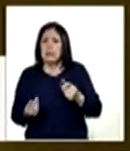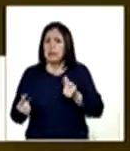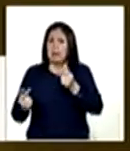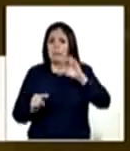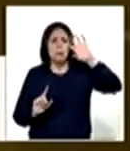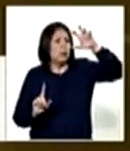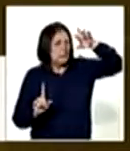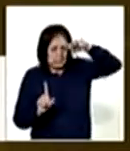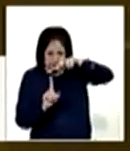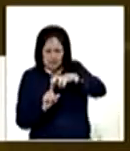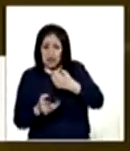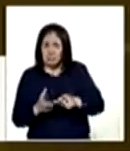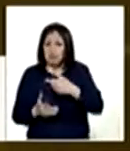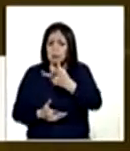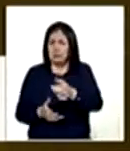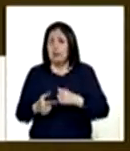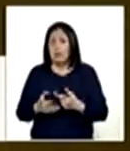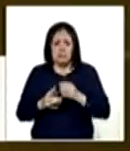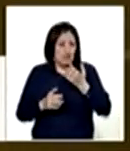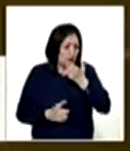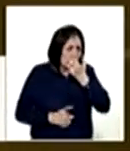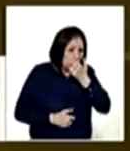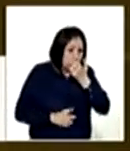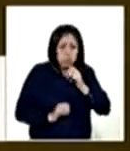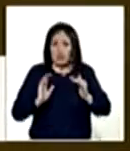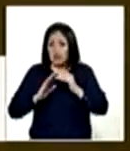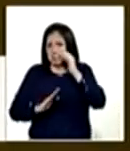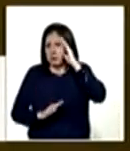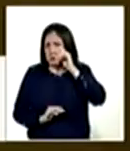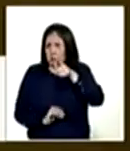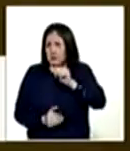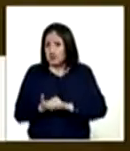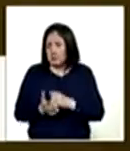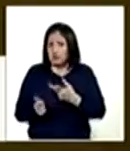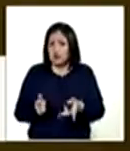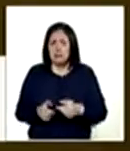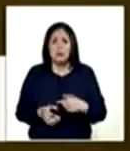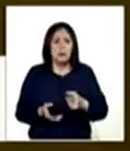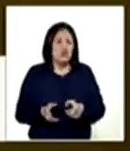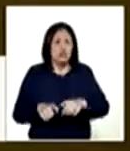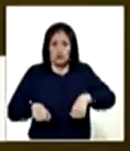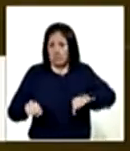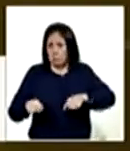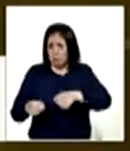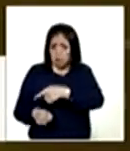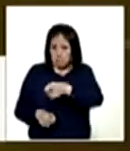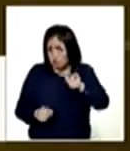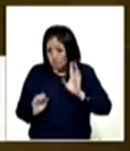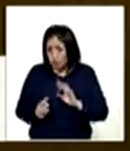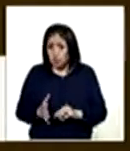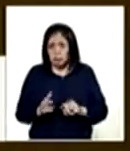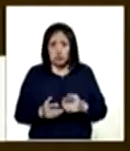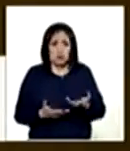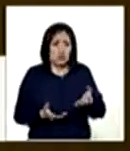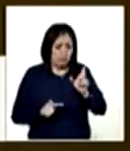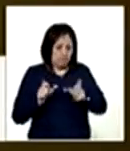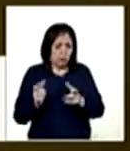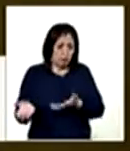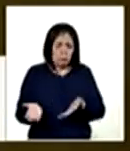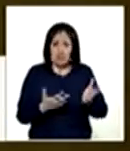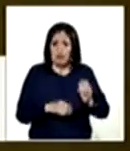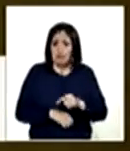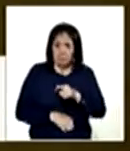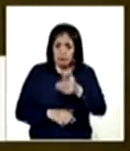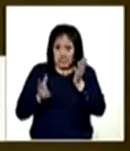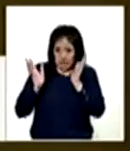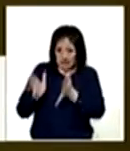cámaras, se activa el protocolo, se comunica a la comisaría del sector. Se hace cargo de las motos y la víctima es conducida. Porque la dejan